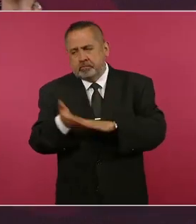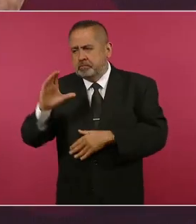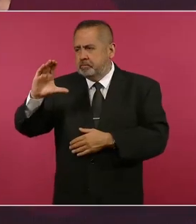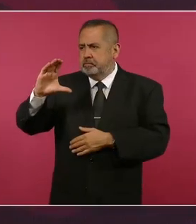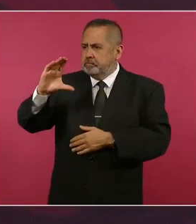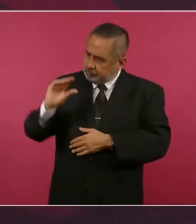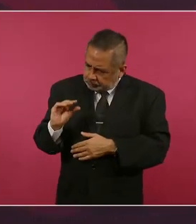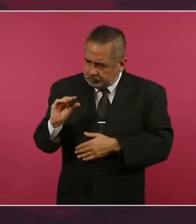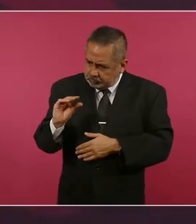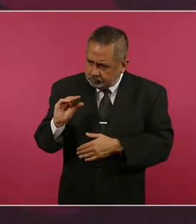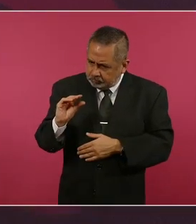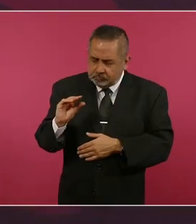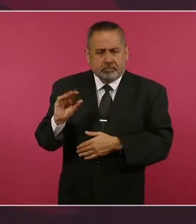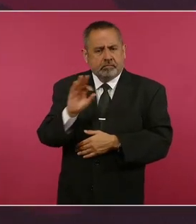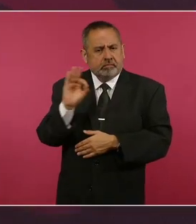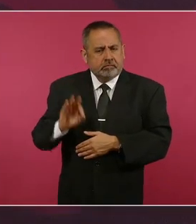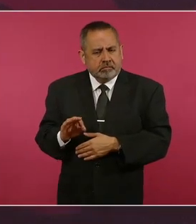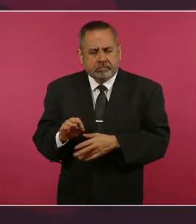pero